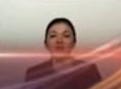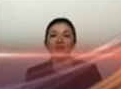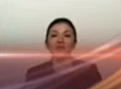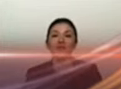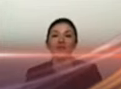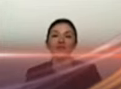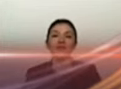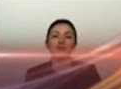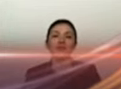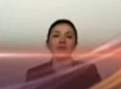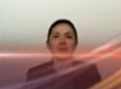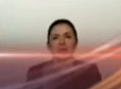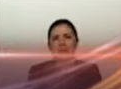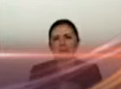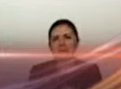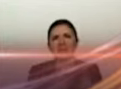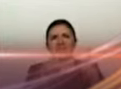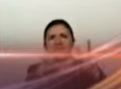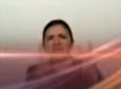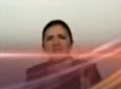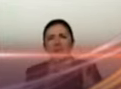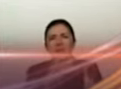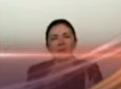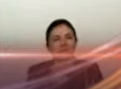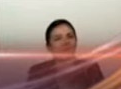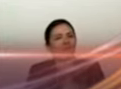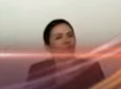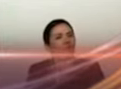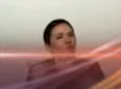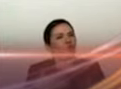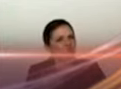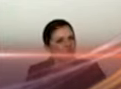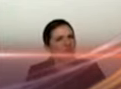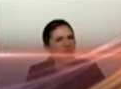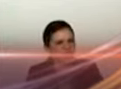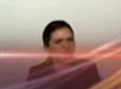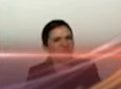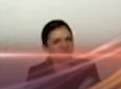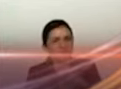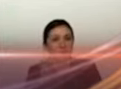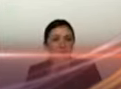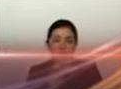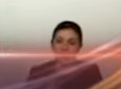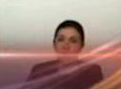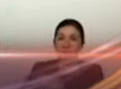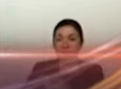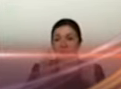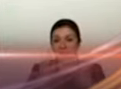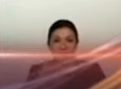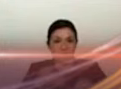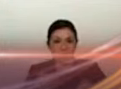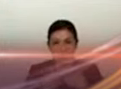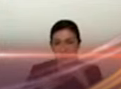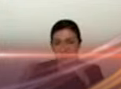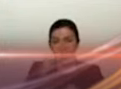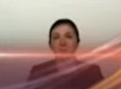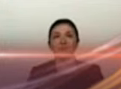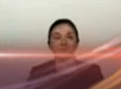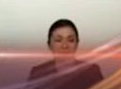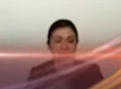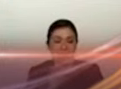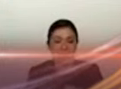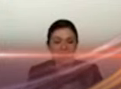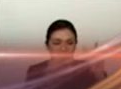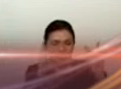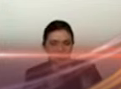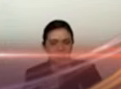Sí, sí, sí. Y de repente soy de tonos enfáticos. Pero gritó no que no sea, pero sí me han dicho de repente, oye, pues no me grites.